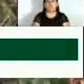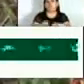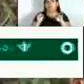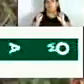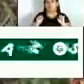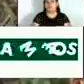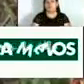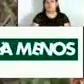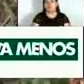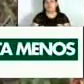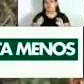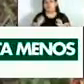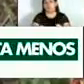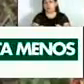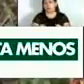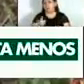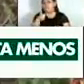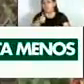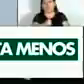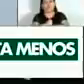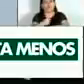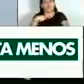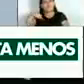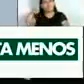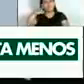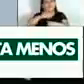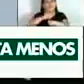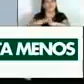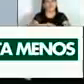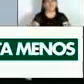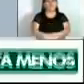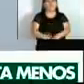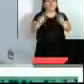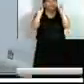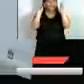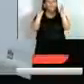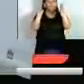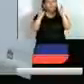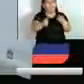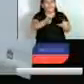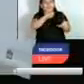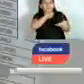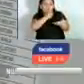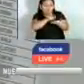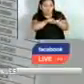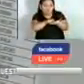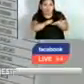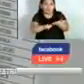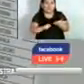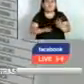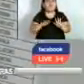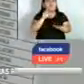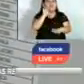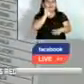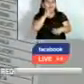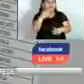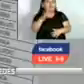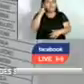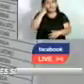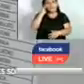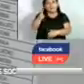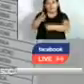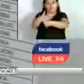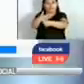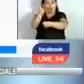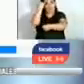pudieran ir a votar de manera segura. Al respecto de los datos preliminares de las votaciones, en la que posiciona el